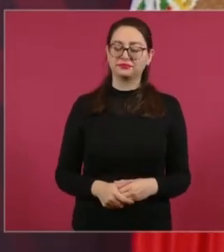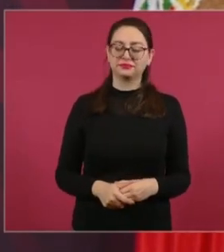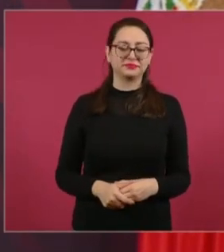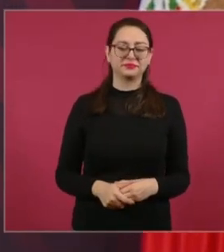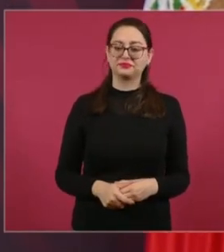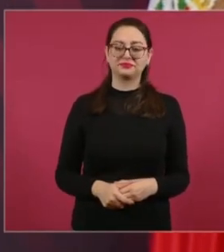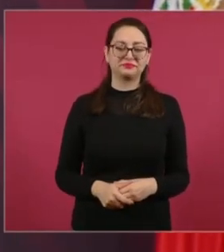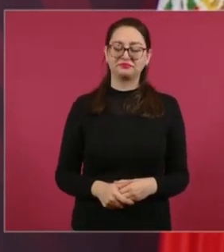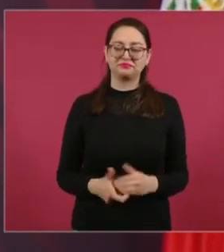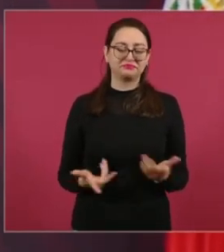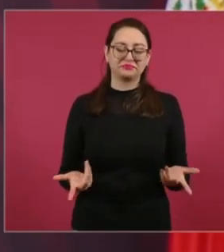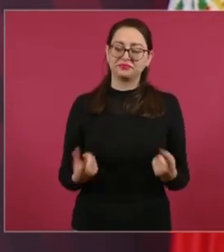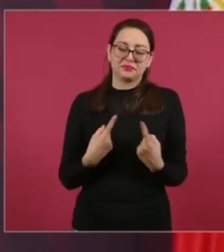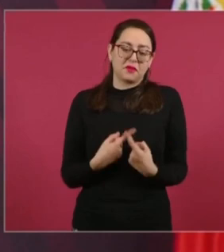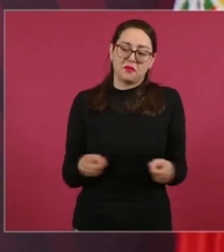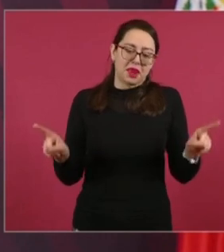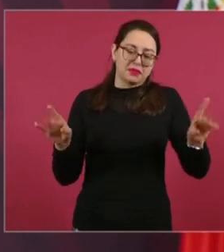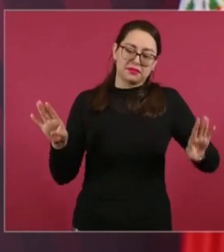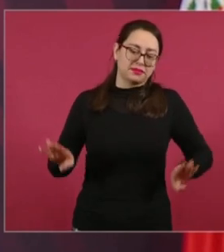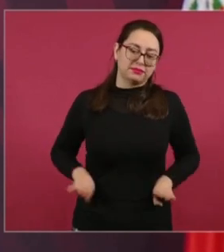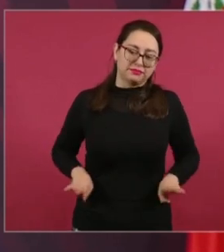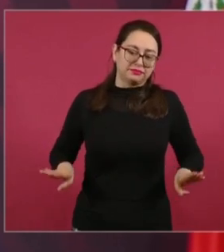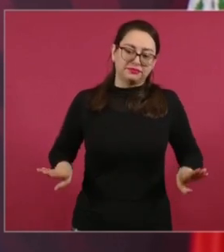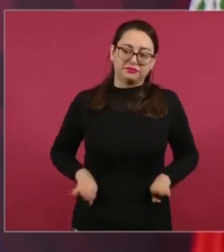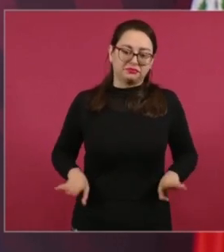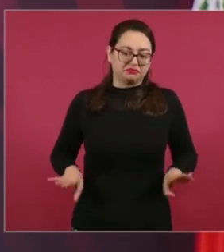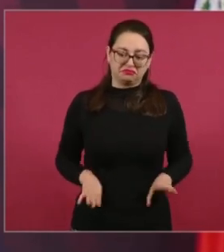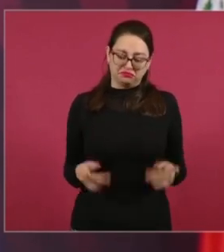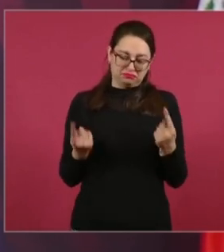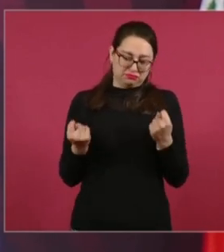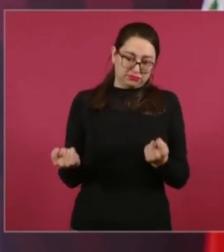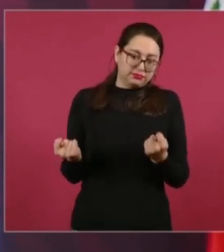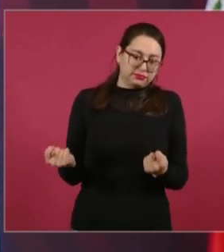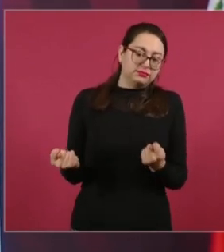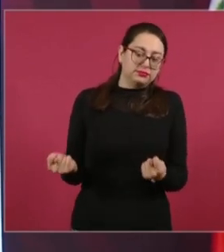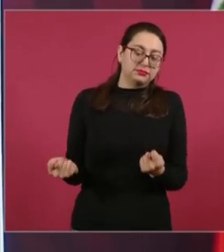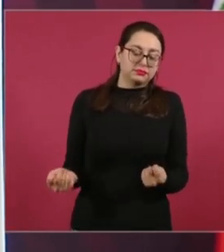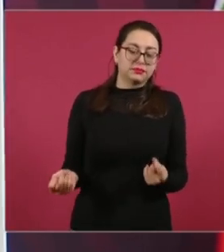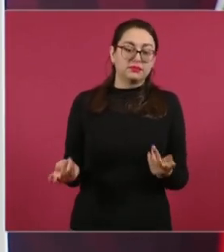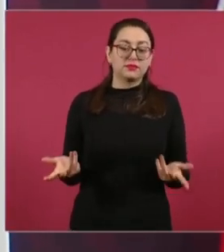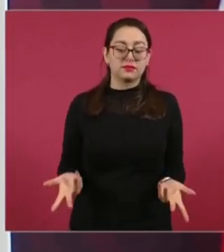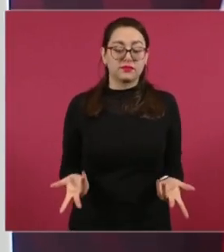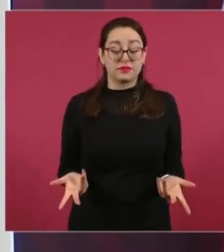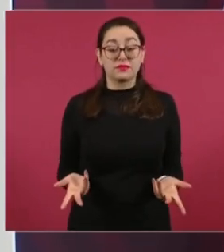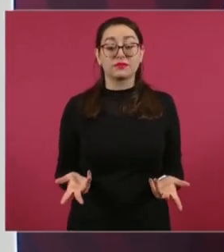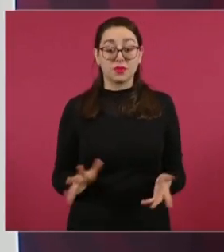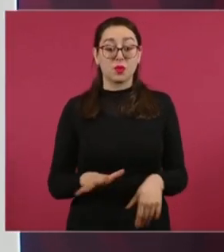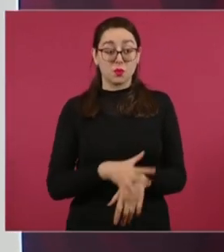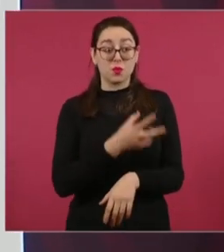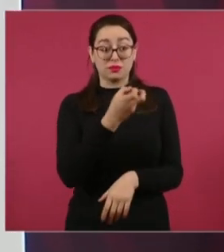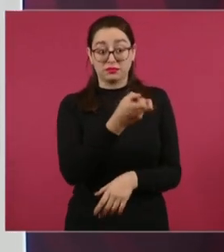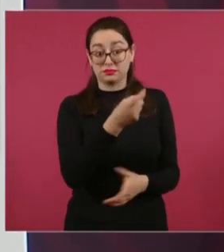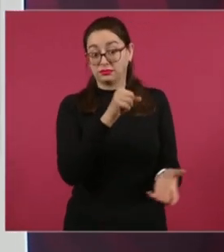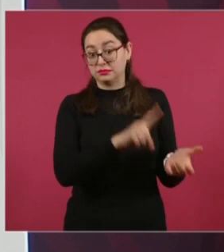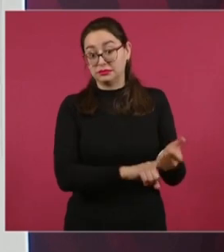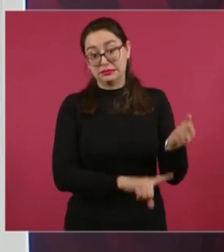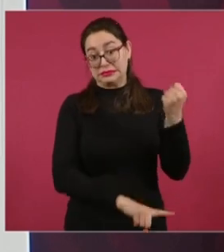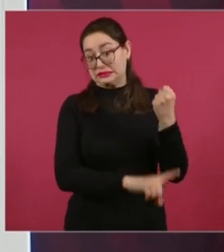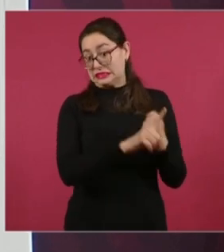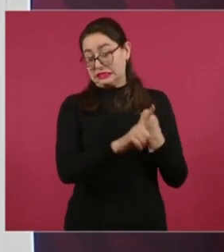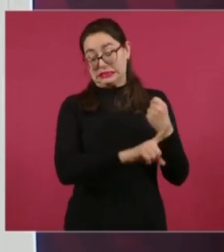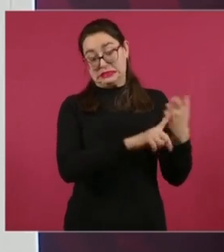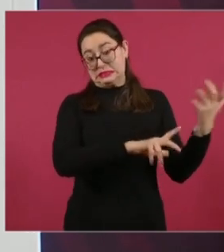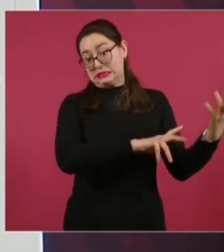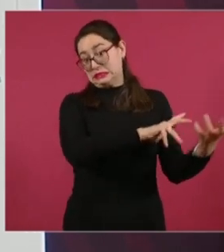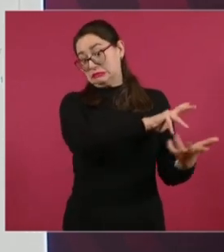cuando… por eso tienen problemas, cuando lo